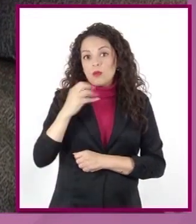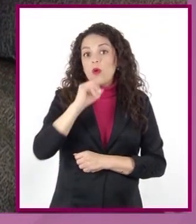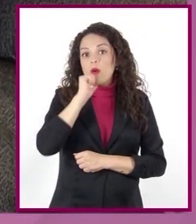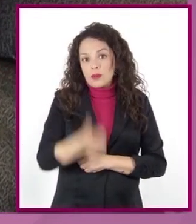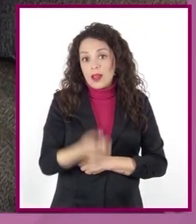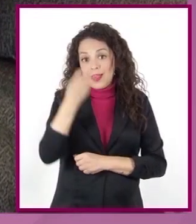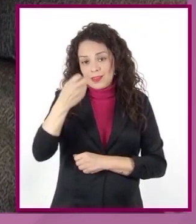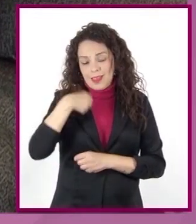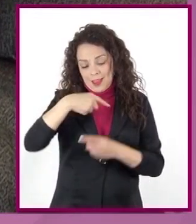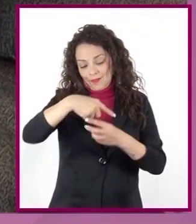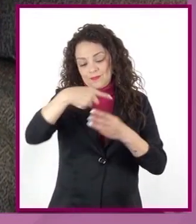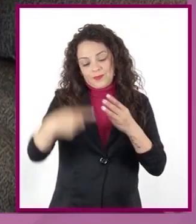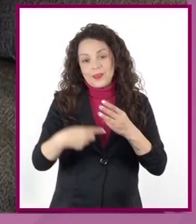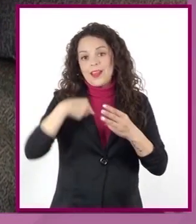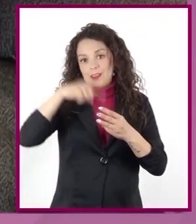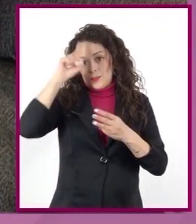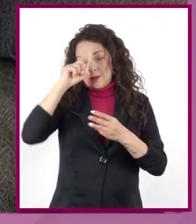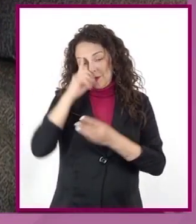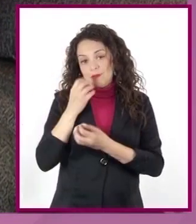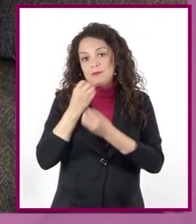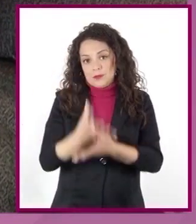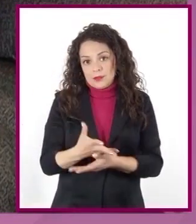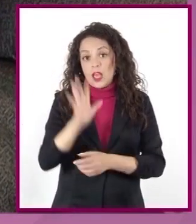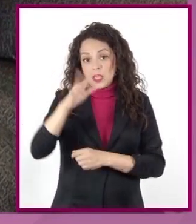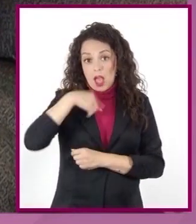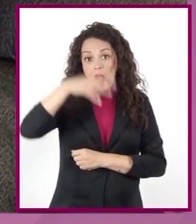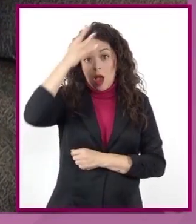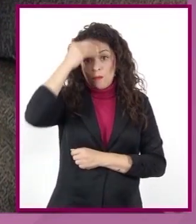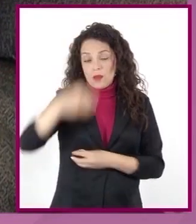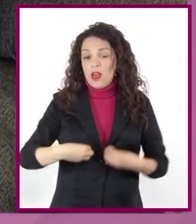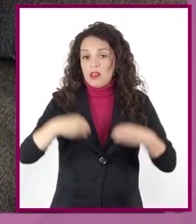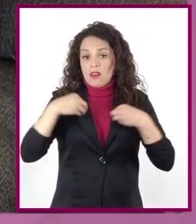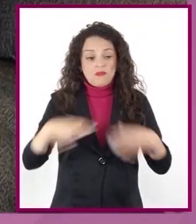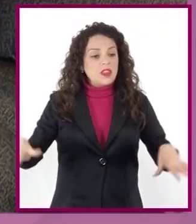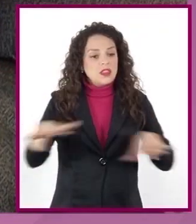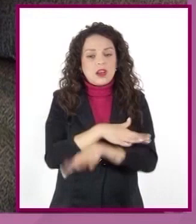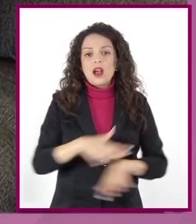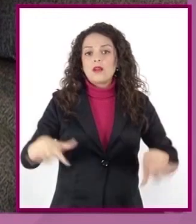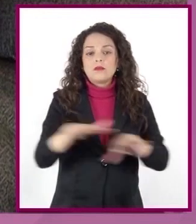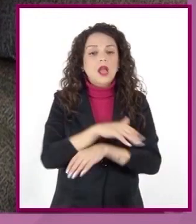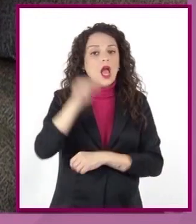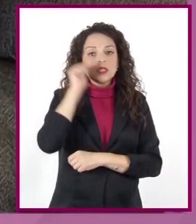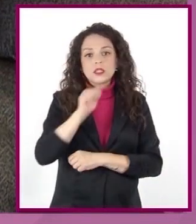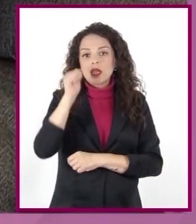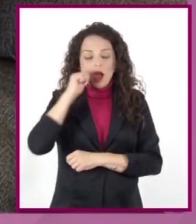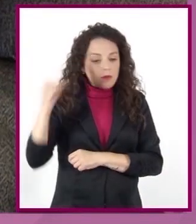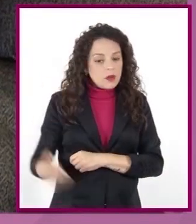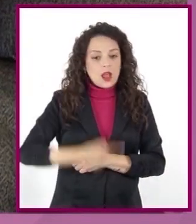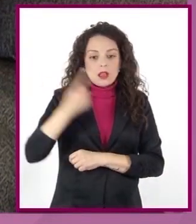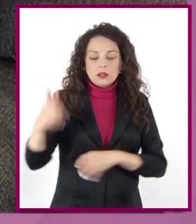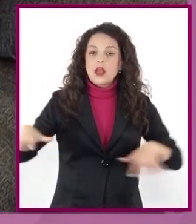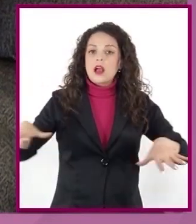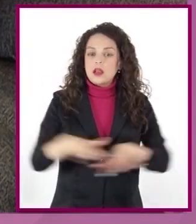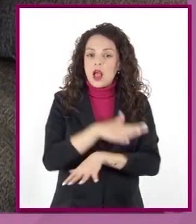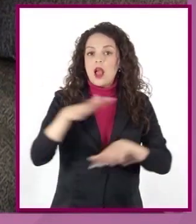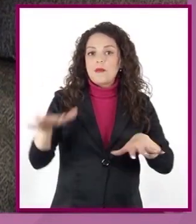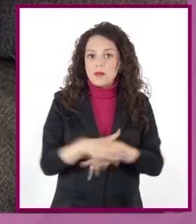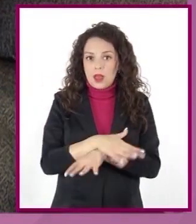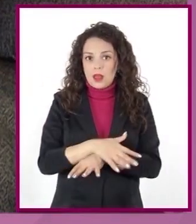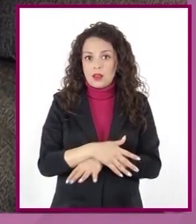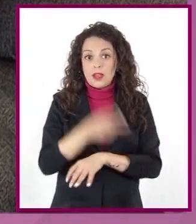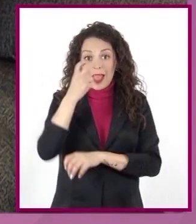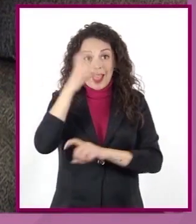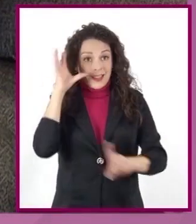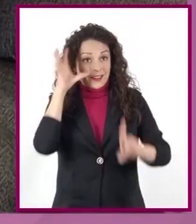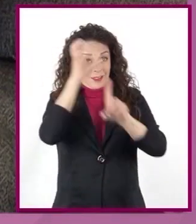son mis consejos. Yo aprendí que la vida cambia, que los cambios son constantes. Y el gran reto no es solo pasar el cambio, sino en